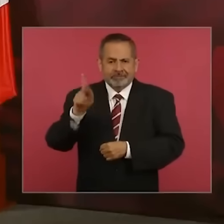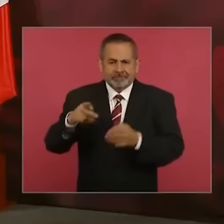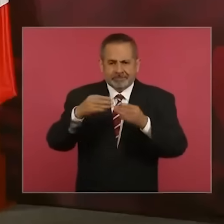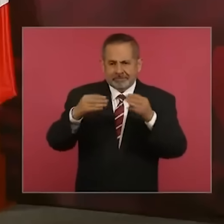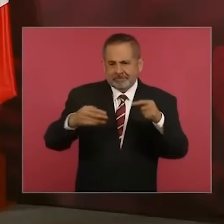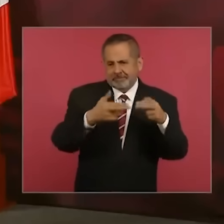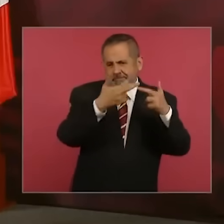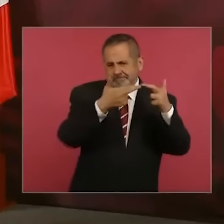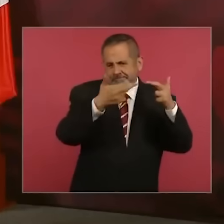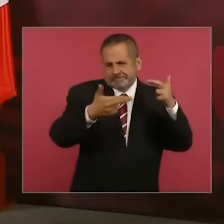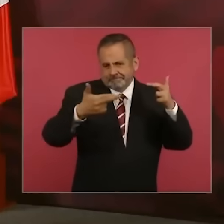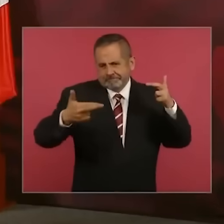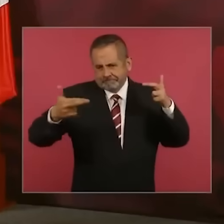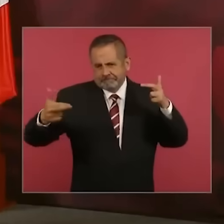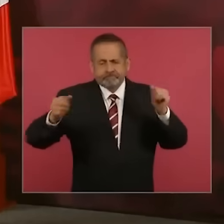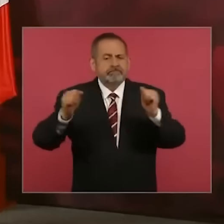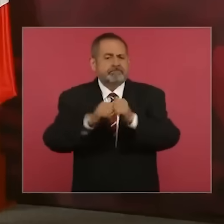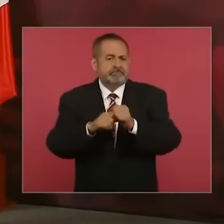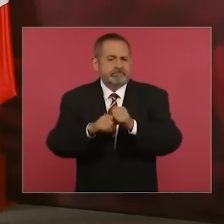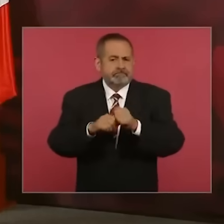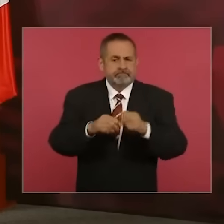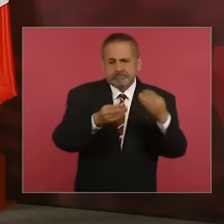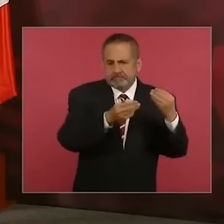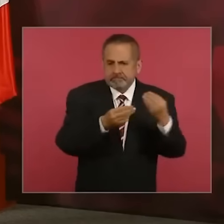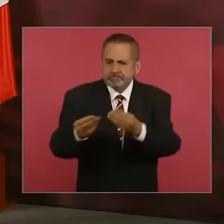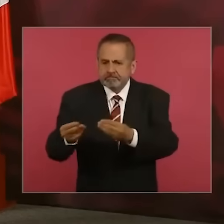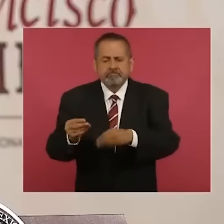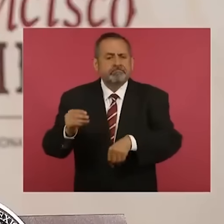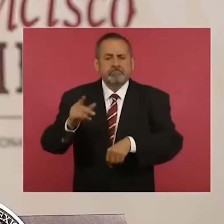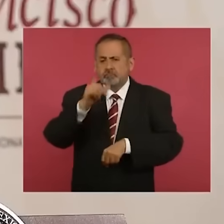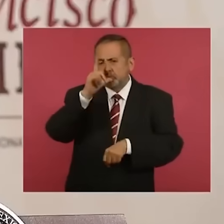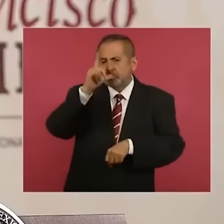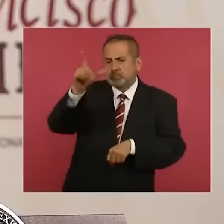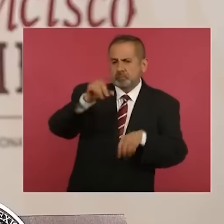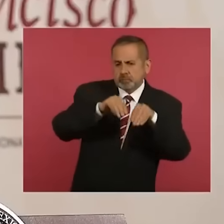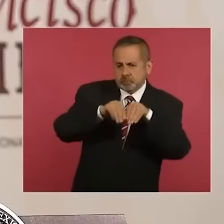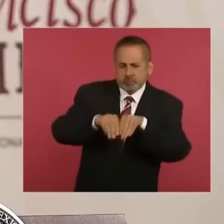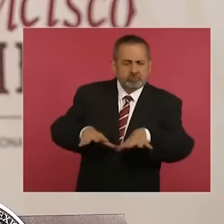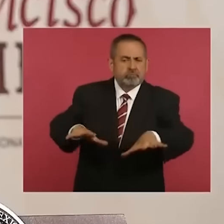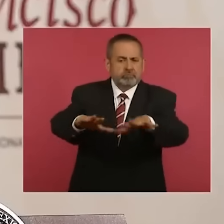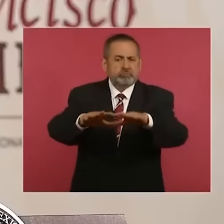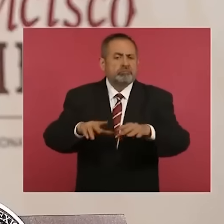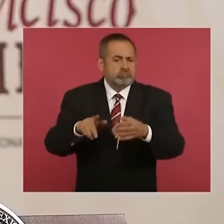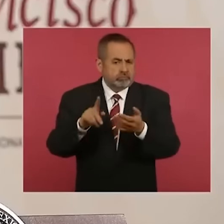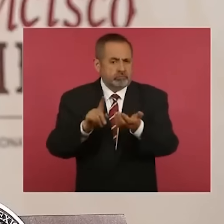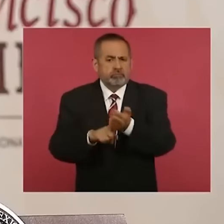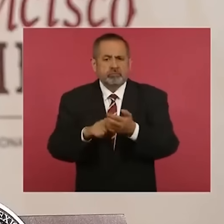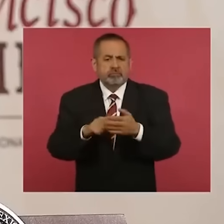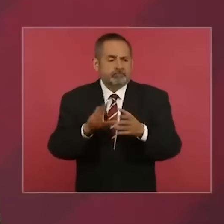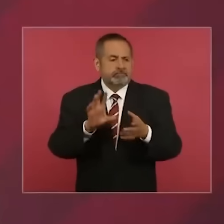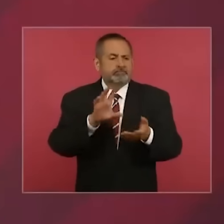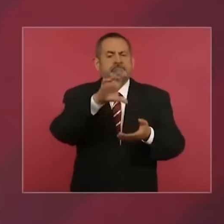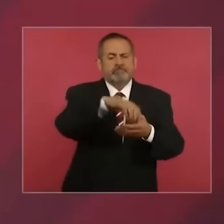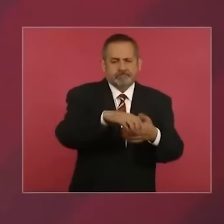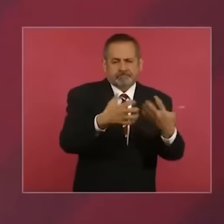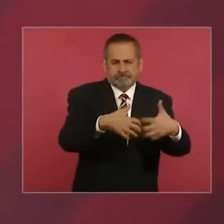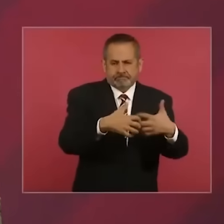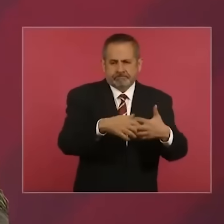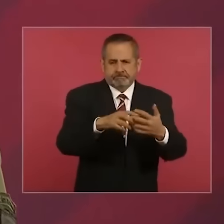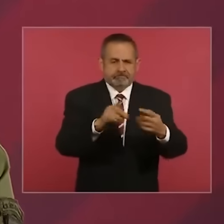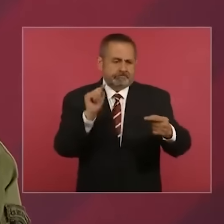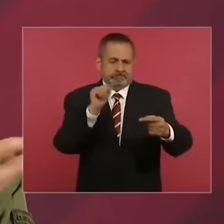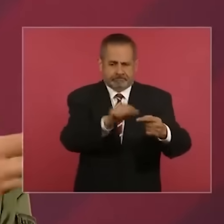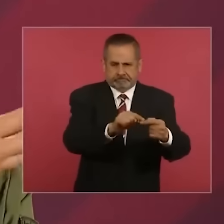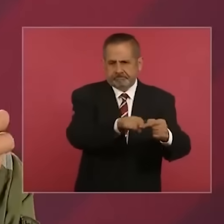conectar este aeropuerto con la red eléctrica nacional. Y ello conlleva también la construcción de una subestación eléctrica para soportar